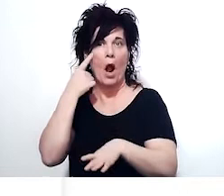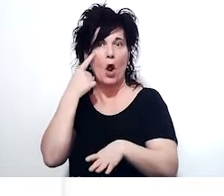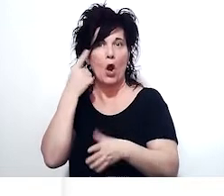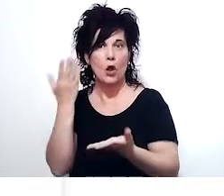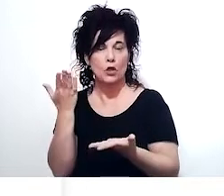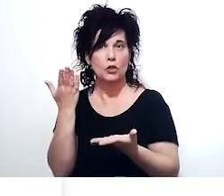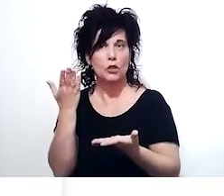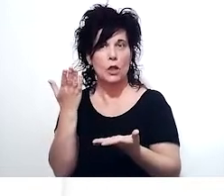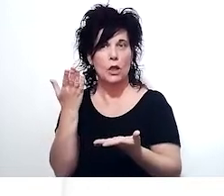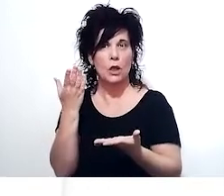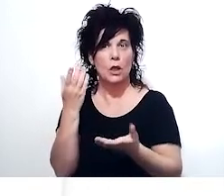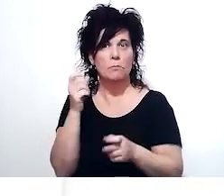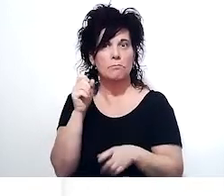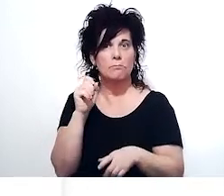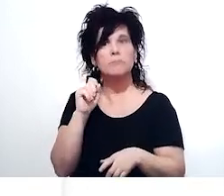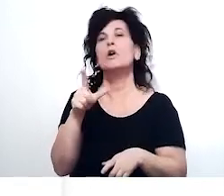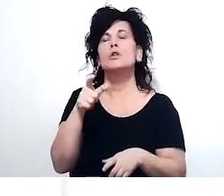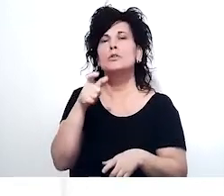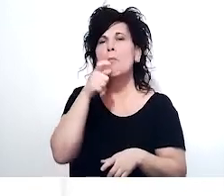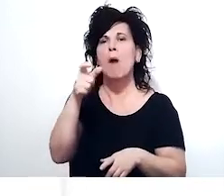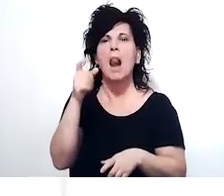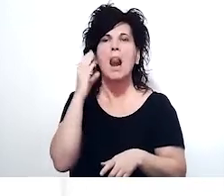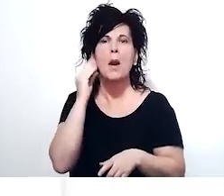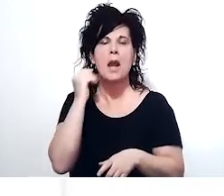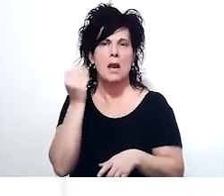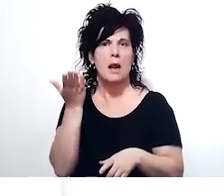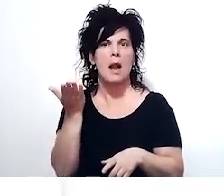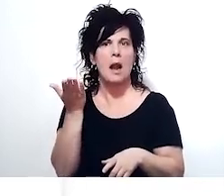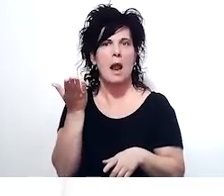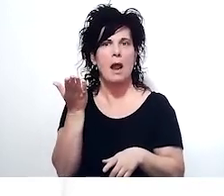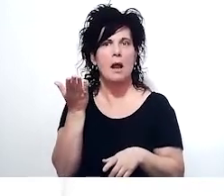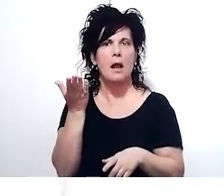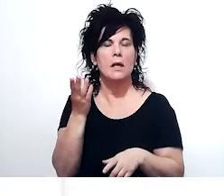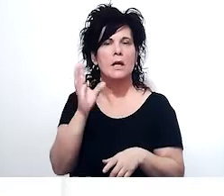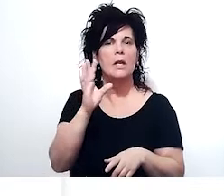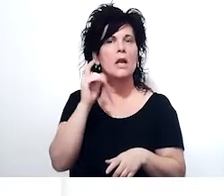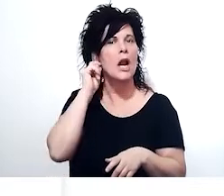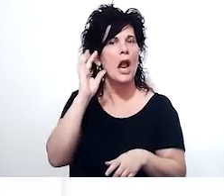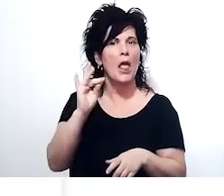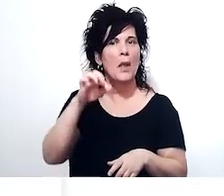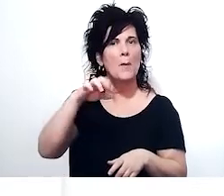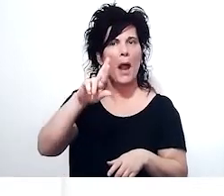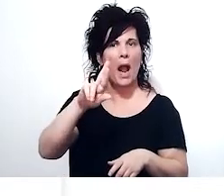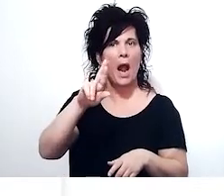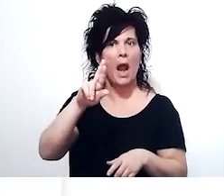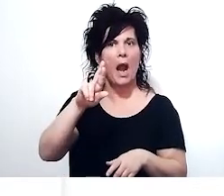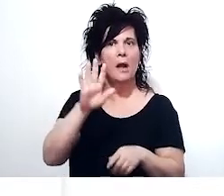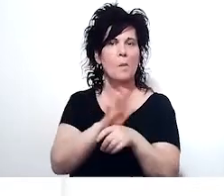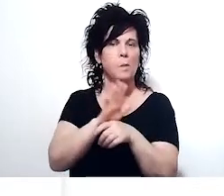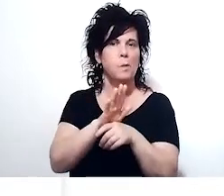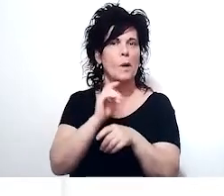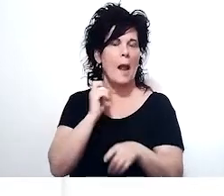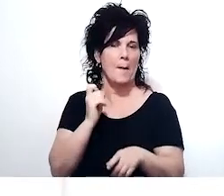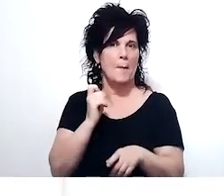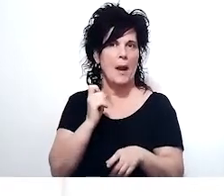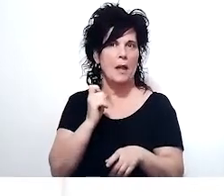por sus acrónimos en inglés, GDPR, todo el mundo dice GDPR o GDPR en